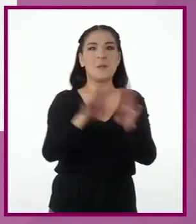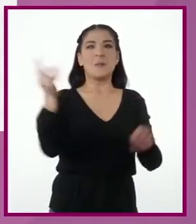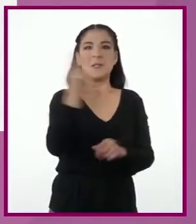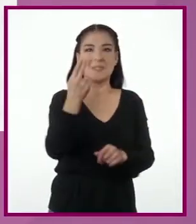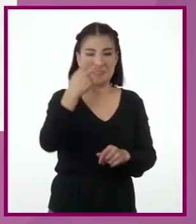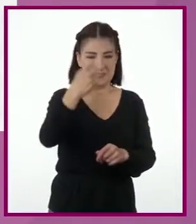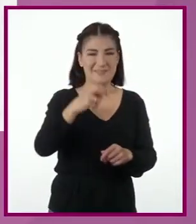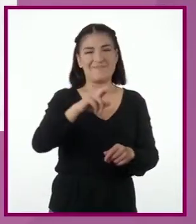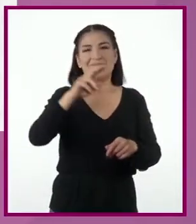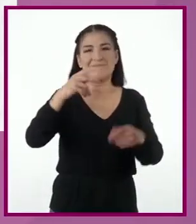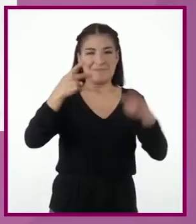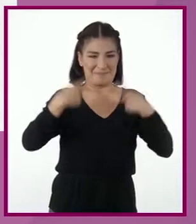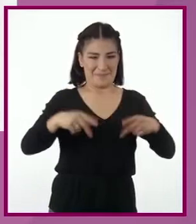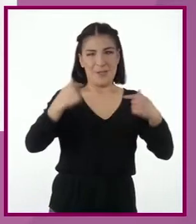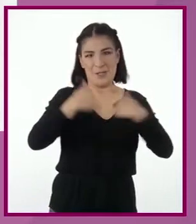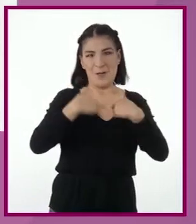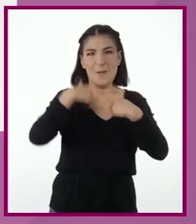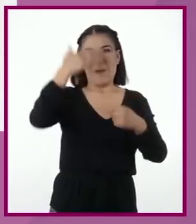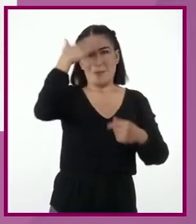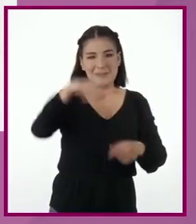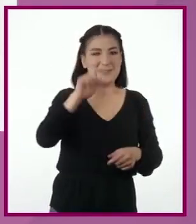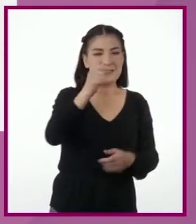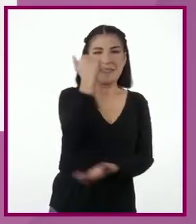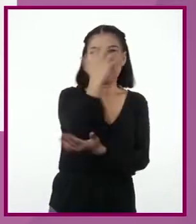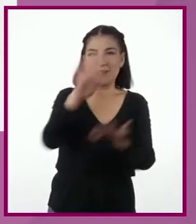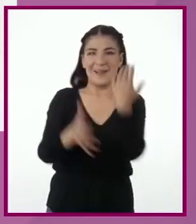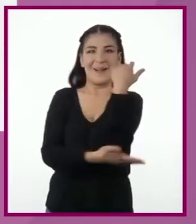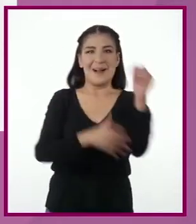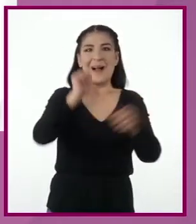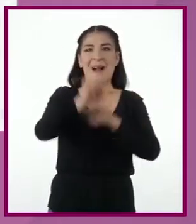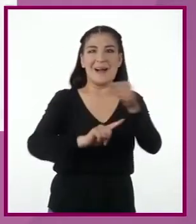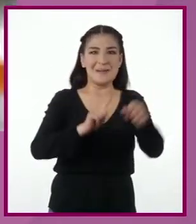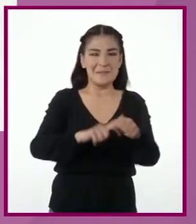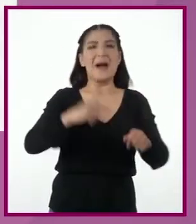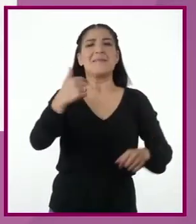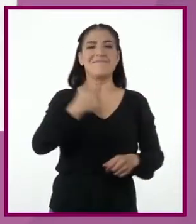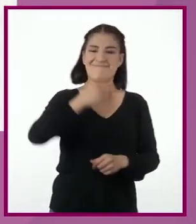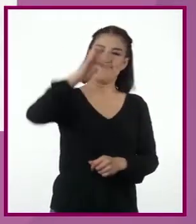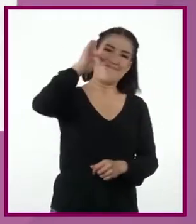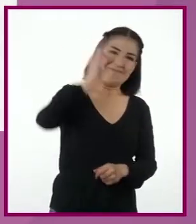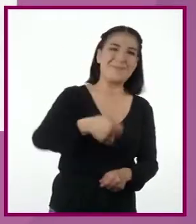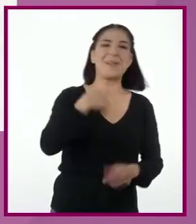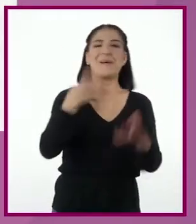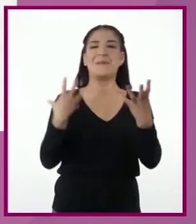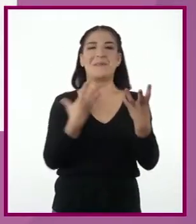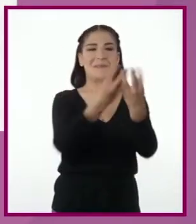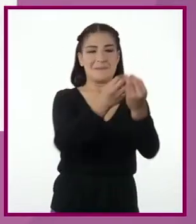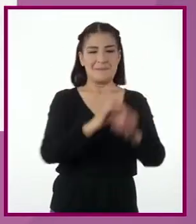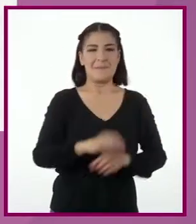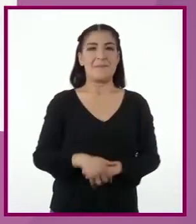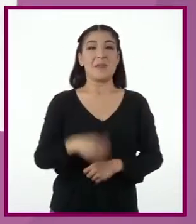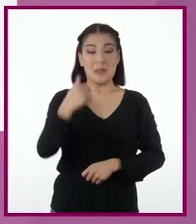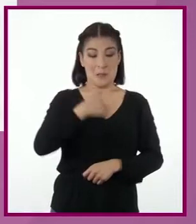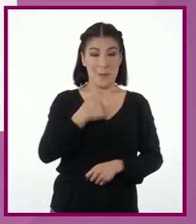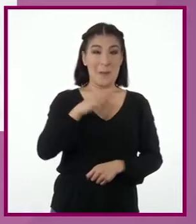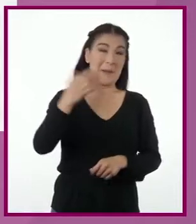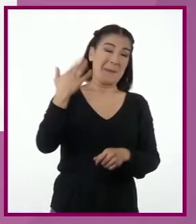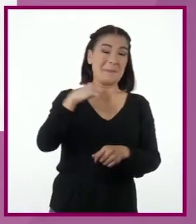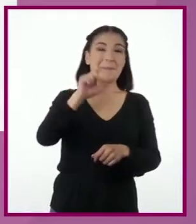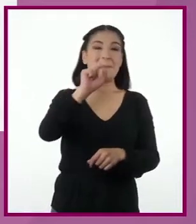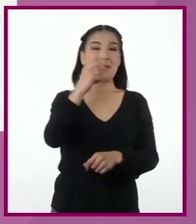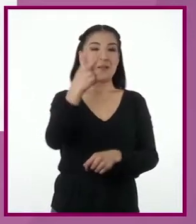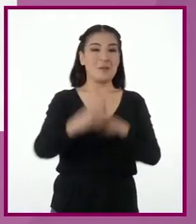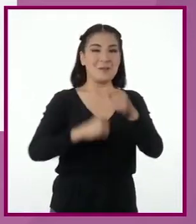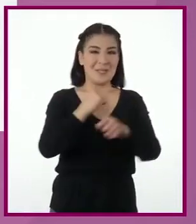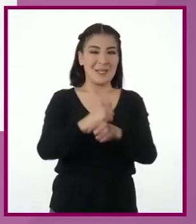naturalista. ¡Qué suerte!, pensé. Y claro, yo acepté la oferta. Y a mis cortos 22 años fui